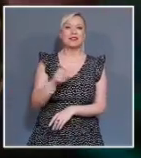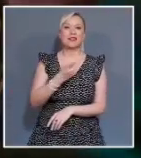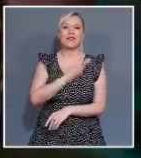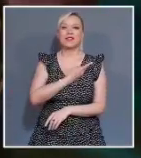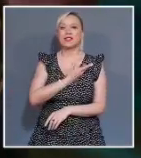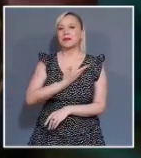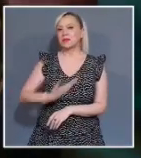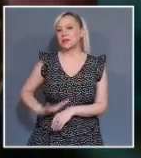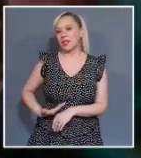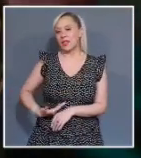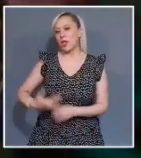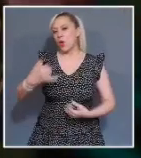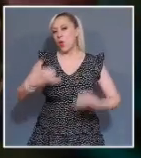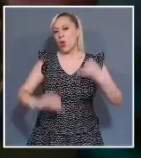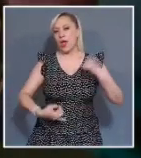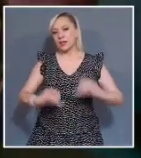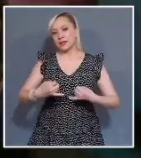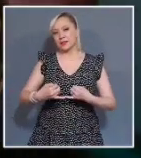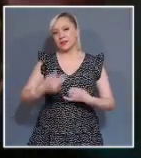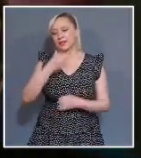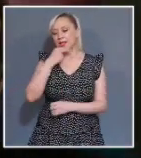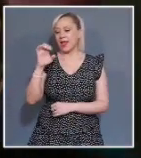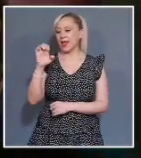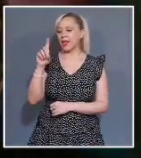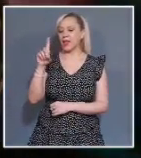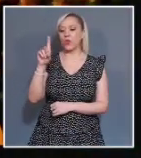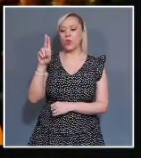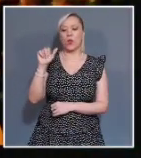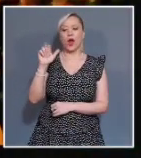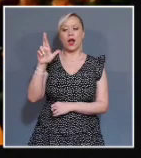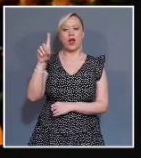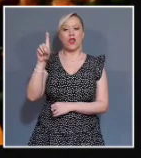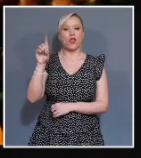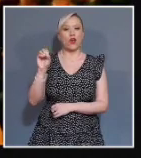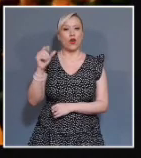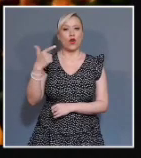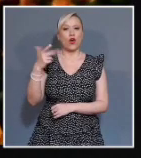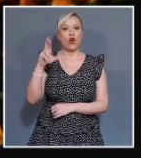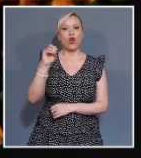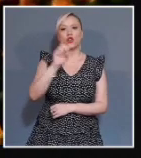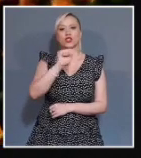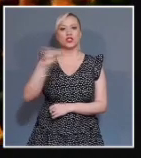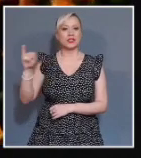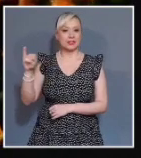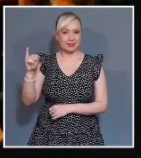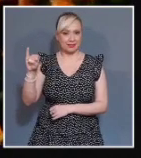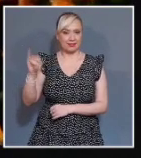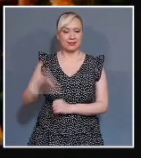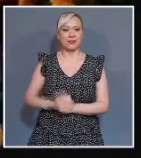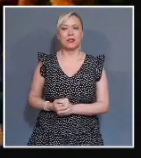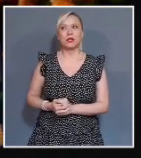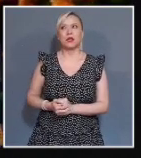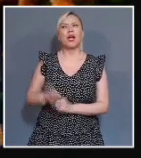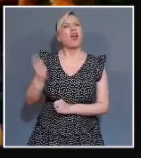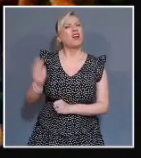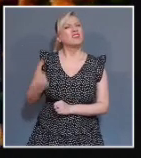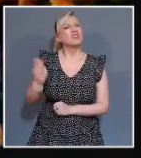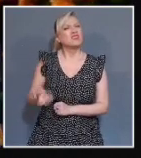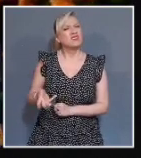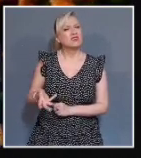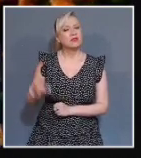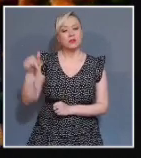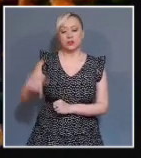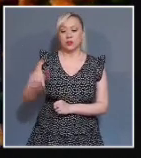la Corte, Eduardo Bío Grossi, indicó: de lo que se trata es de hacer de ella, la Corte,